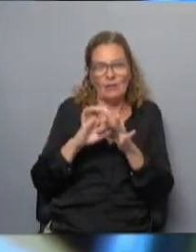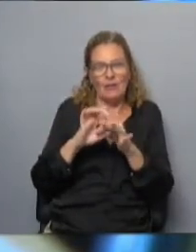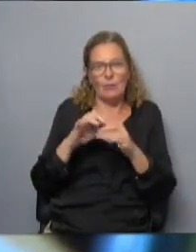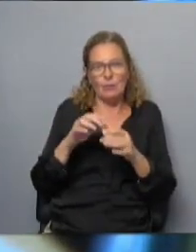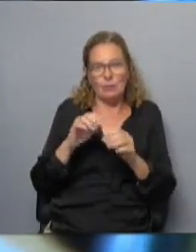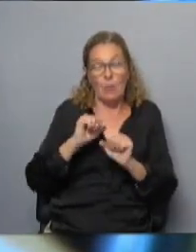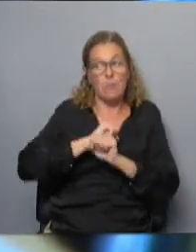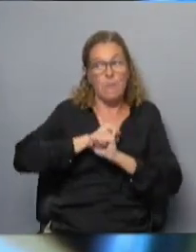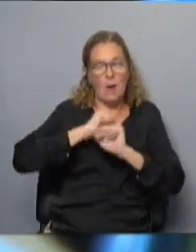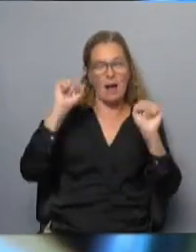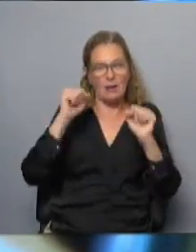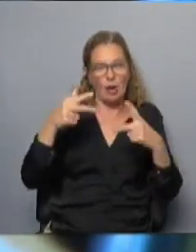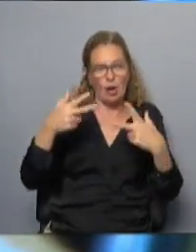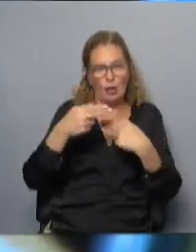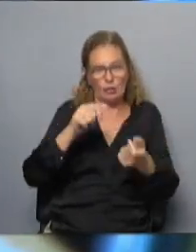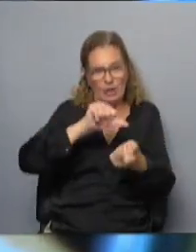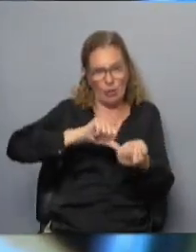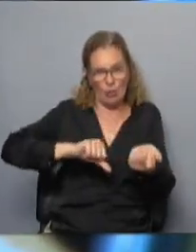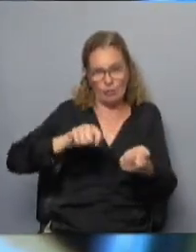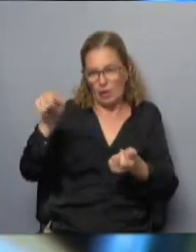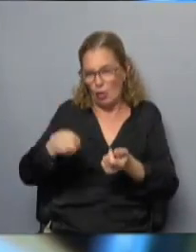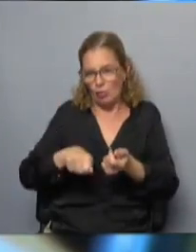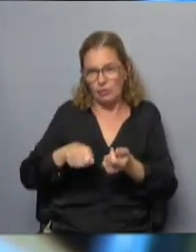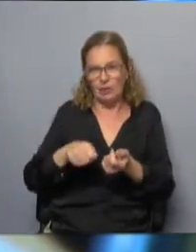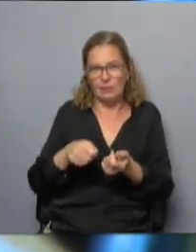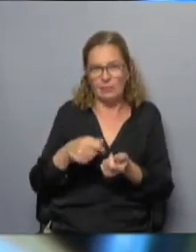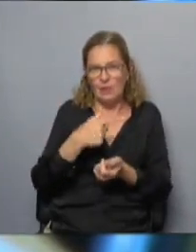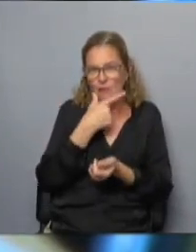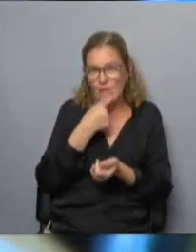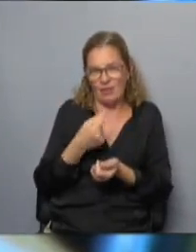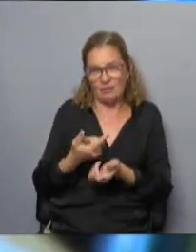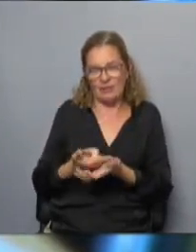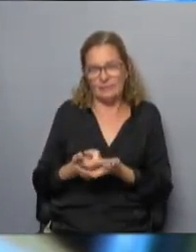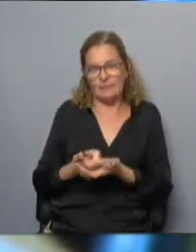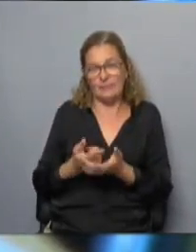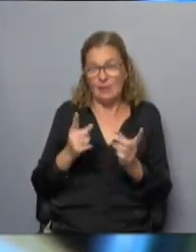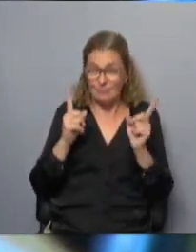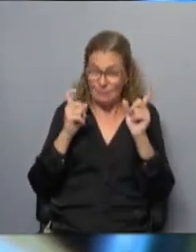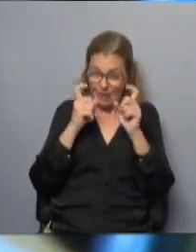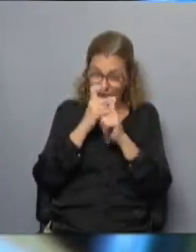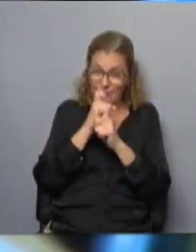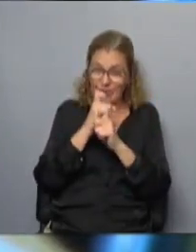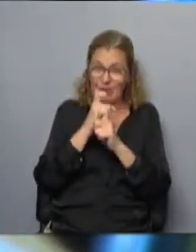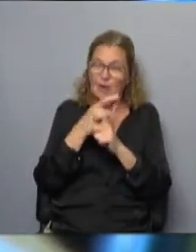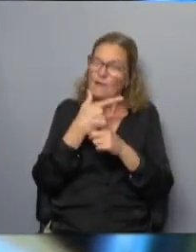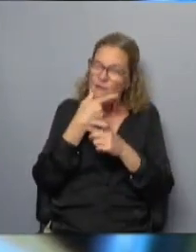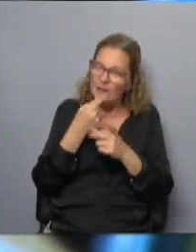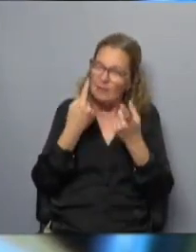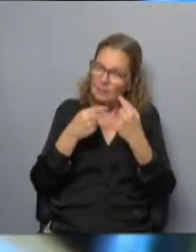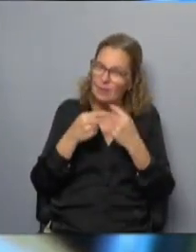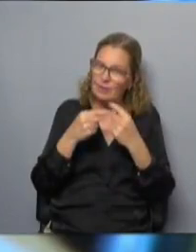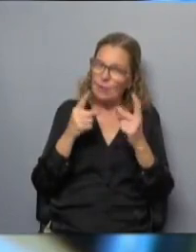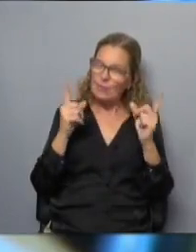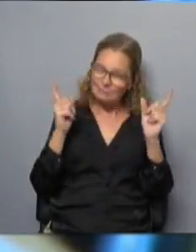cuando no explota se cortan corta es tan sencillo como eso ni tan compleja la sencilla tiene que ver con